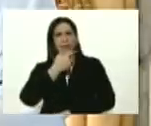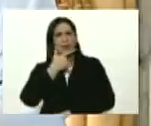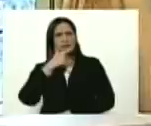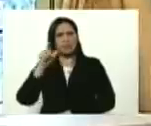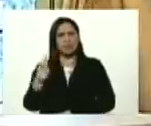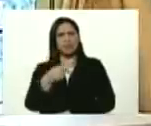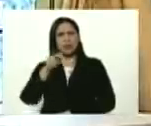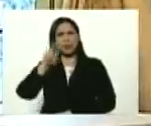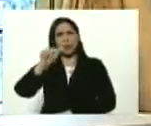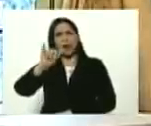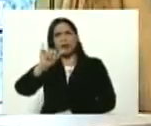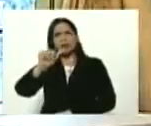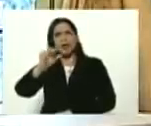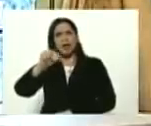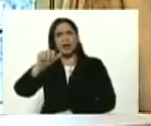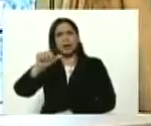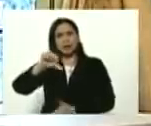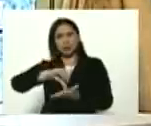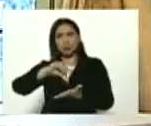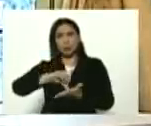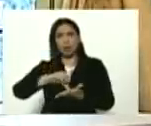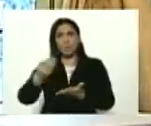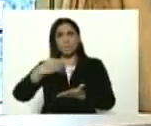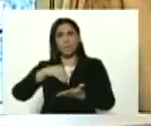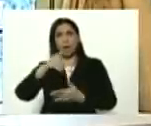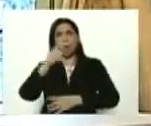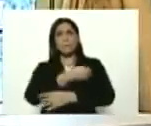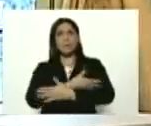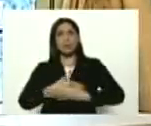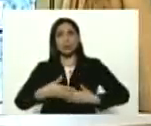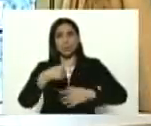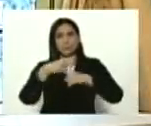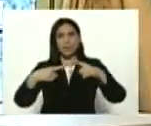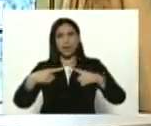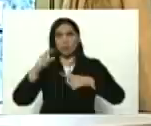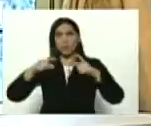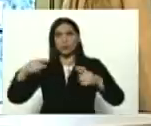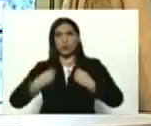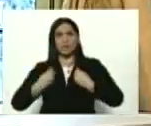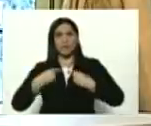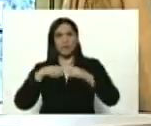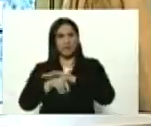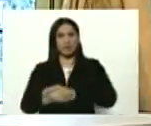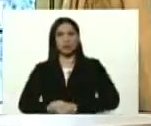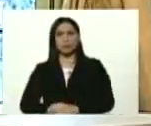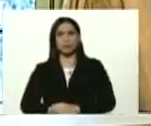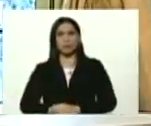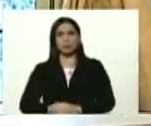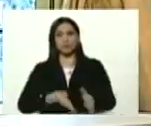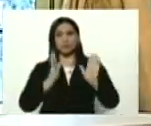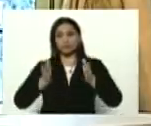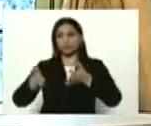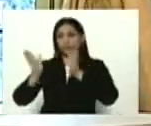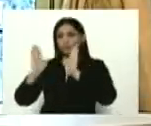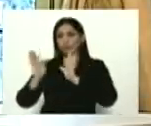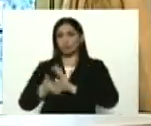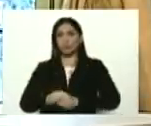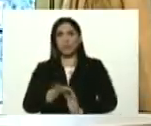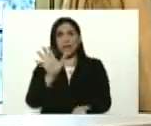Guayana, ha crecido. Ya viven más de 1.5 millones ahí. Ahí está Tito Oviedo en la urbanización